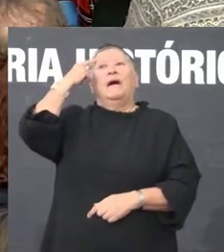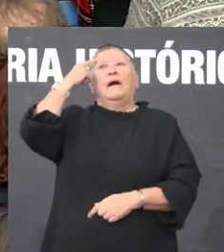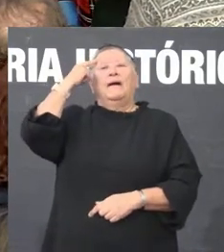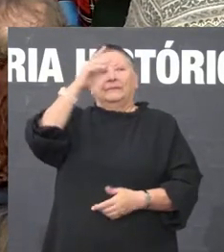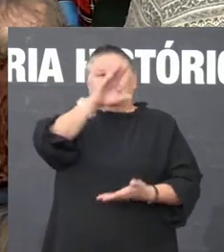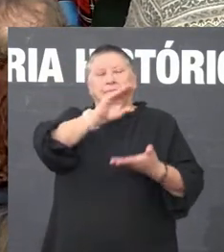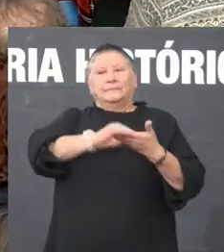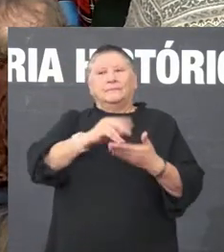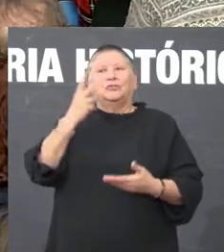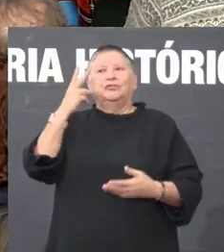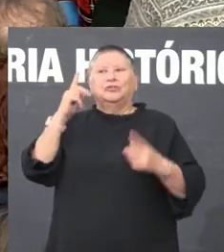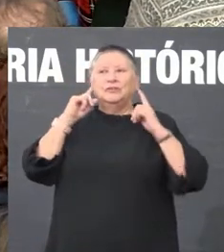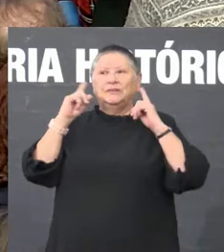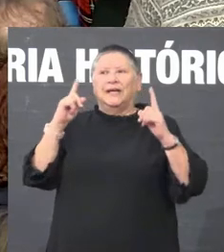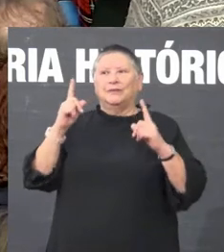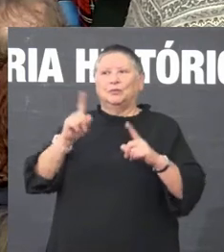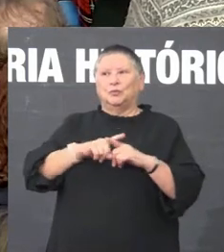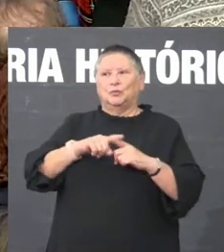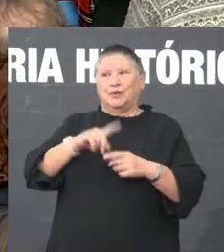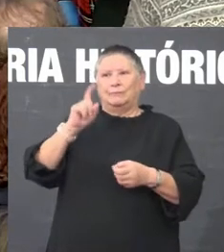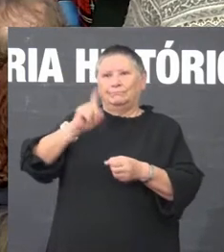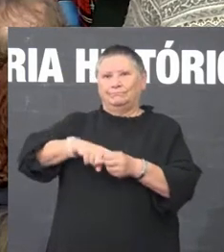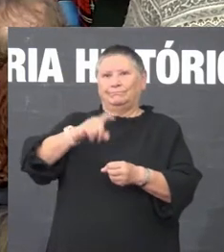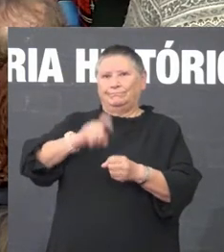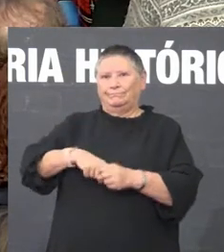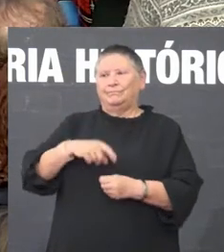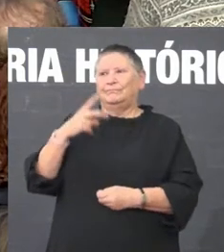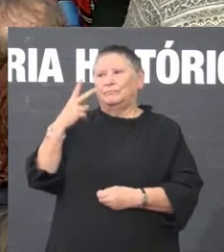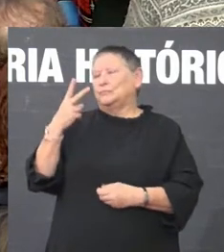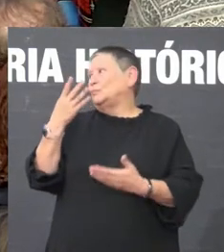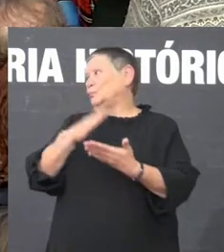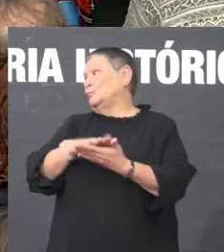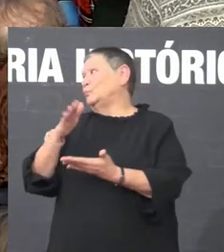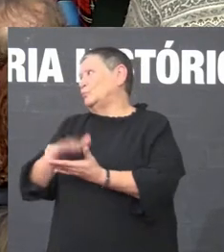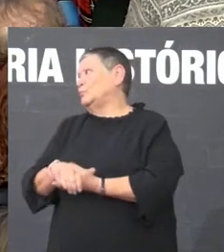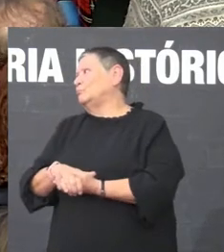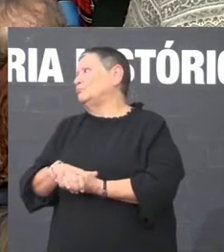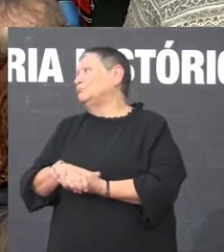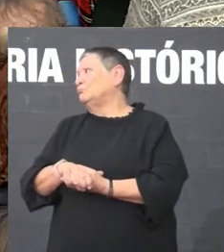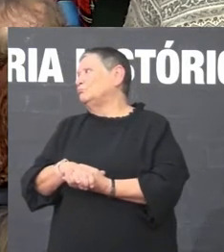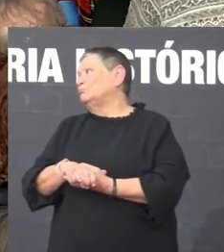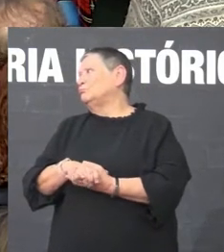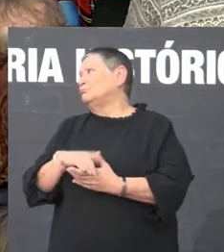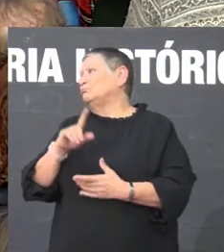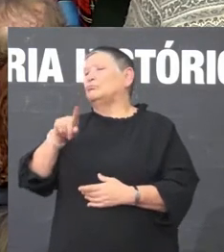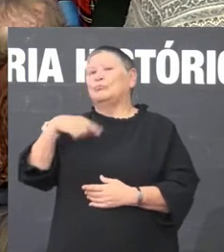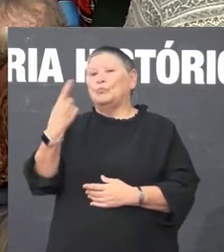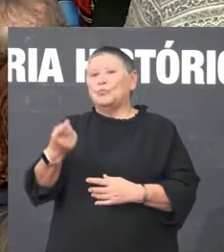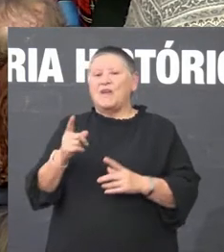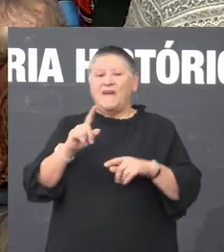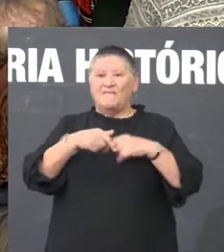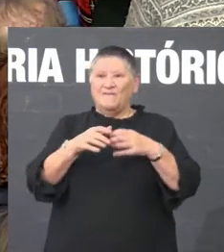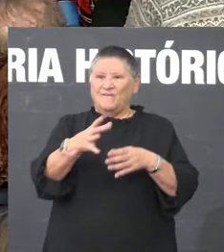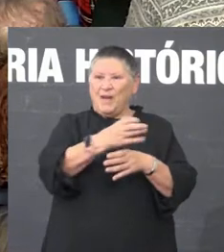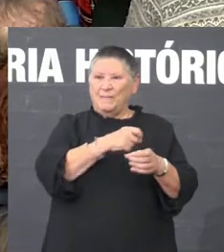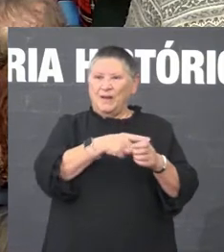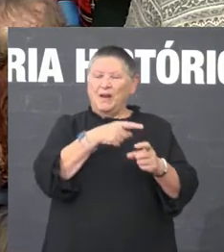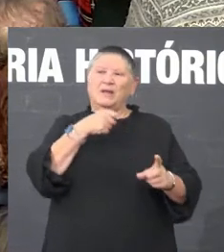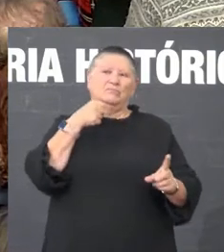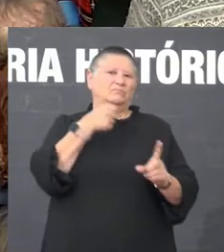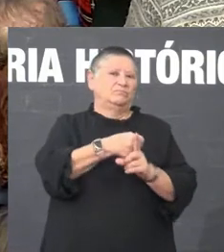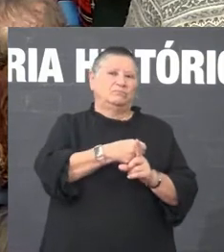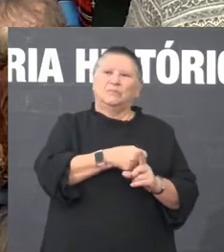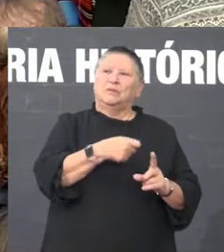militantes nuestros que murieron antes. Y luego, bueno, pues toda la familia fueron expropiados los bienes y